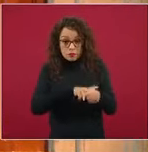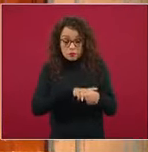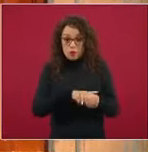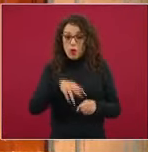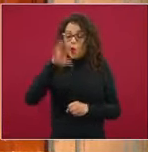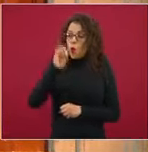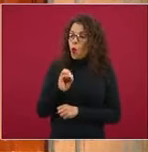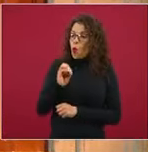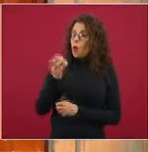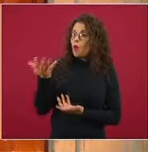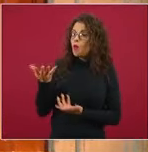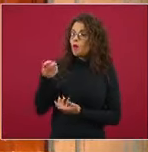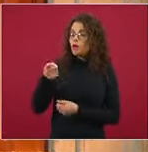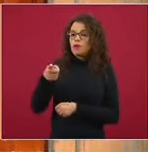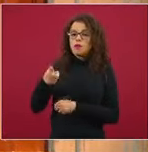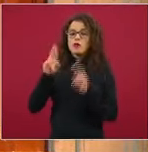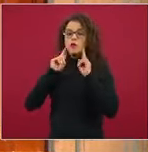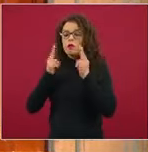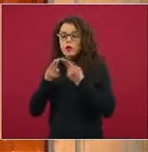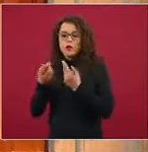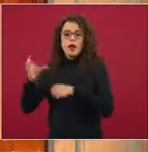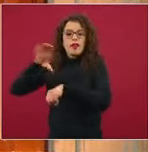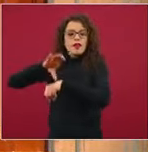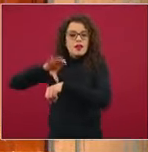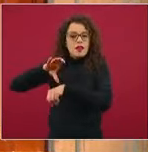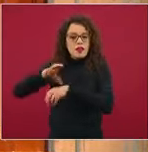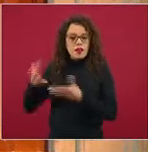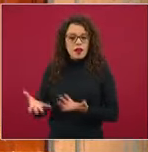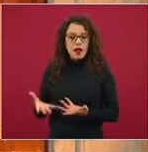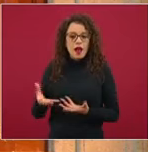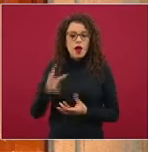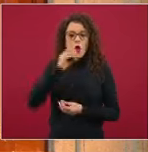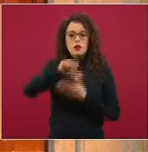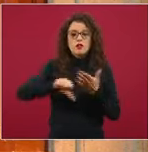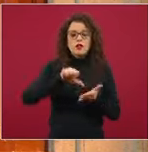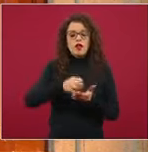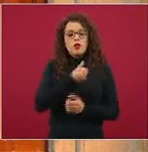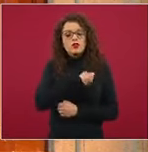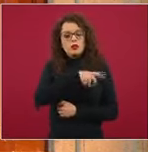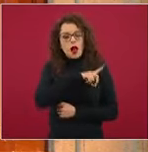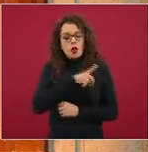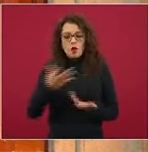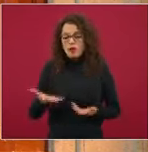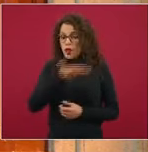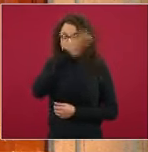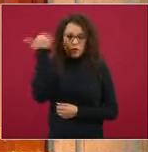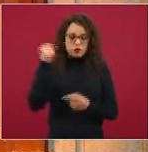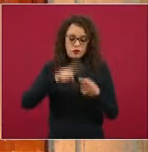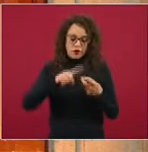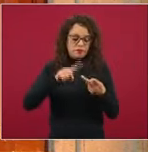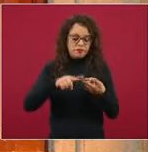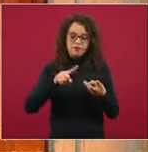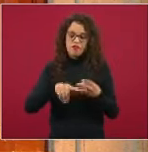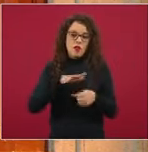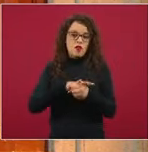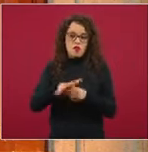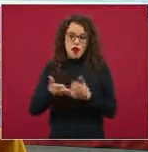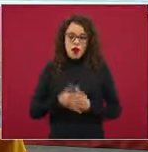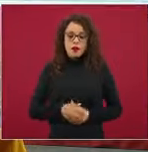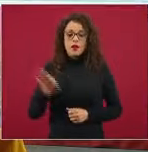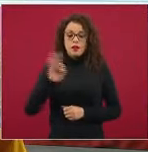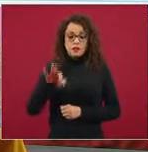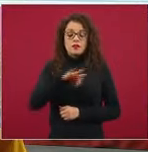una unidad de medicina familiar, de un centro de salud. Lo pudieron haber hecho, pudieron haberse contagiado